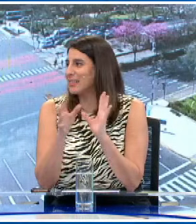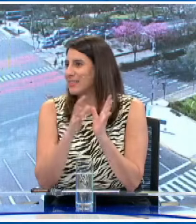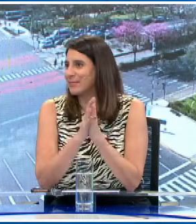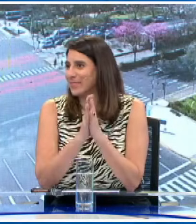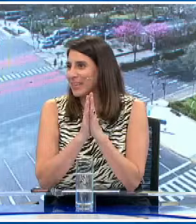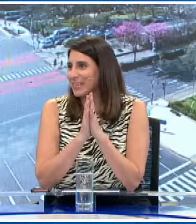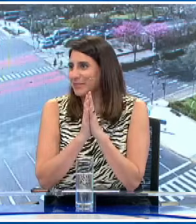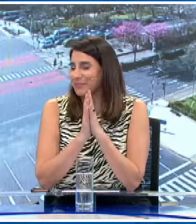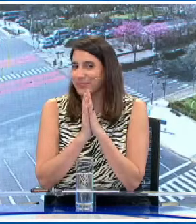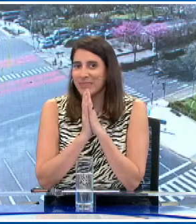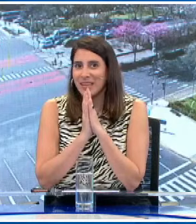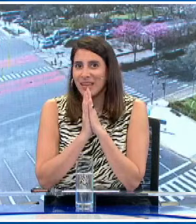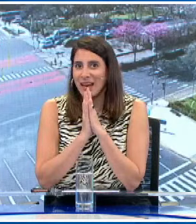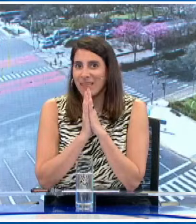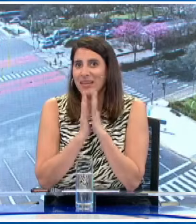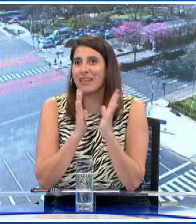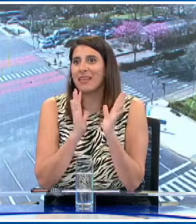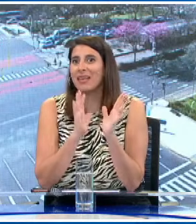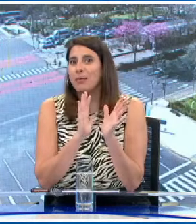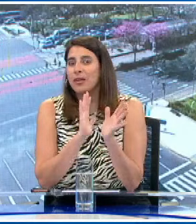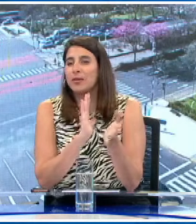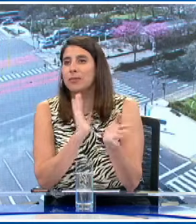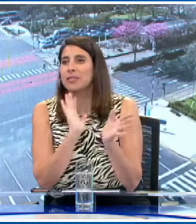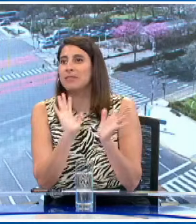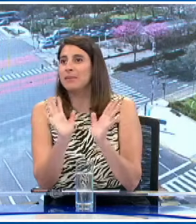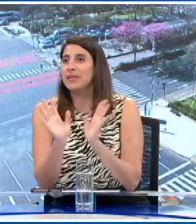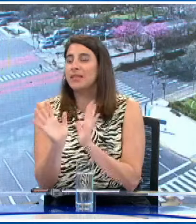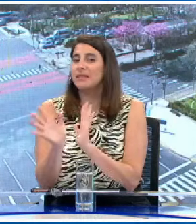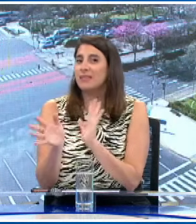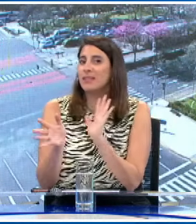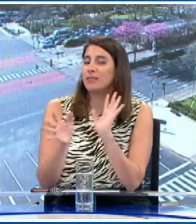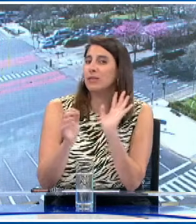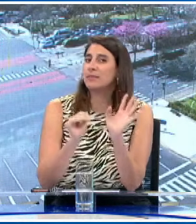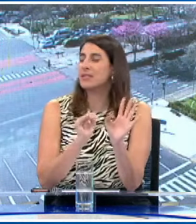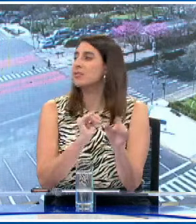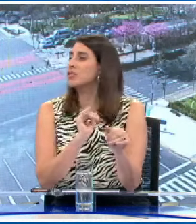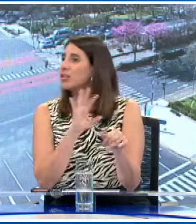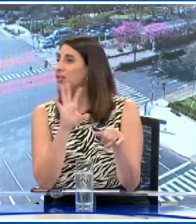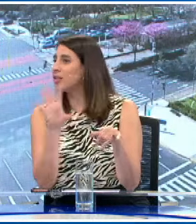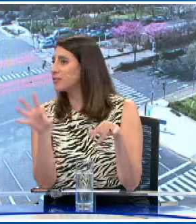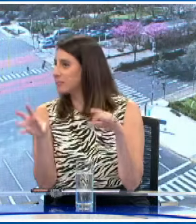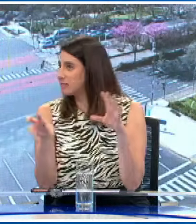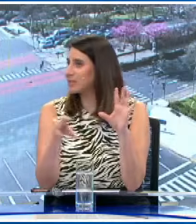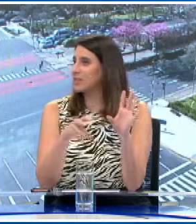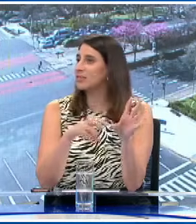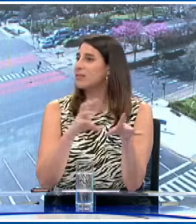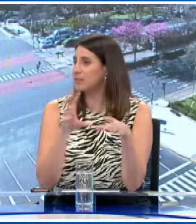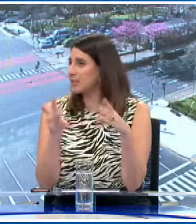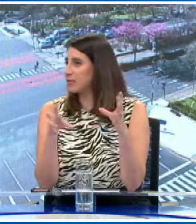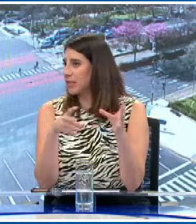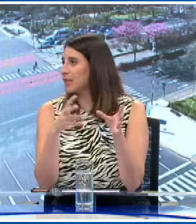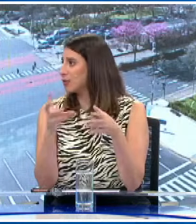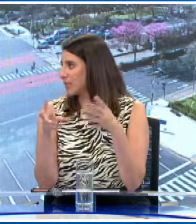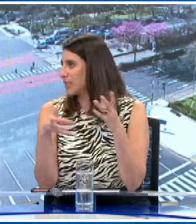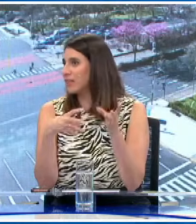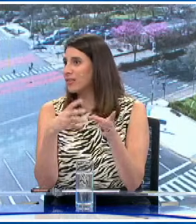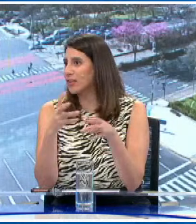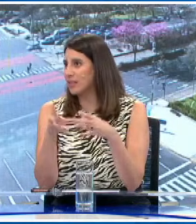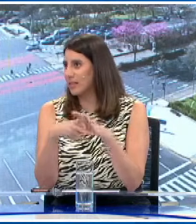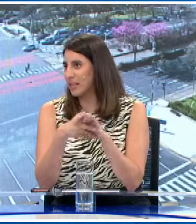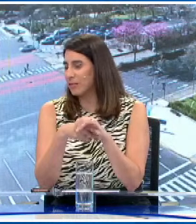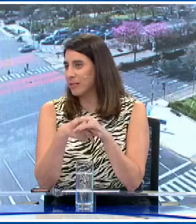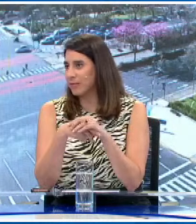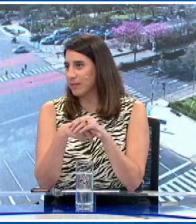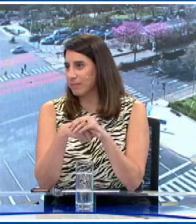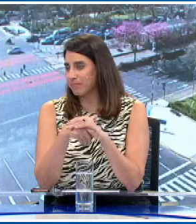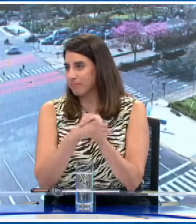¿no? A hablar de, bueno, posiblemente una abstención, y eso también se fue cocinando